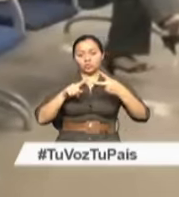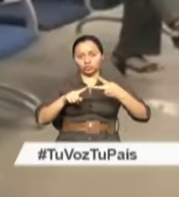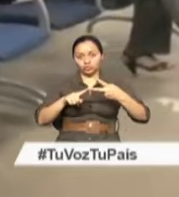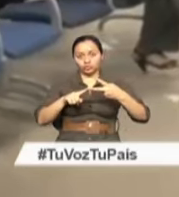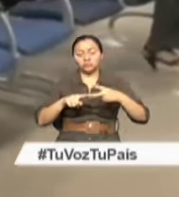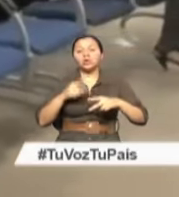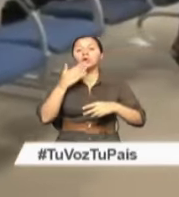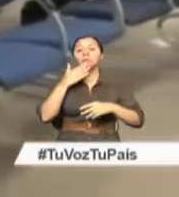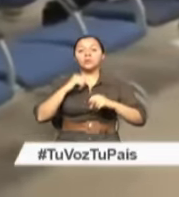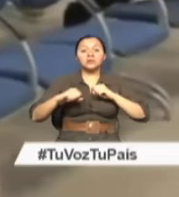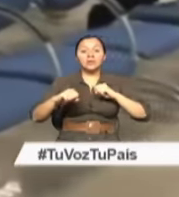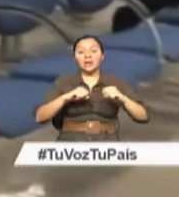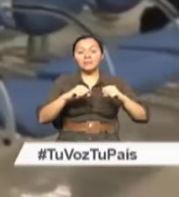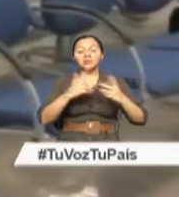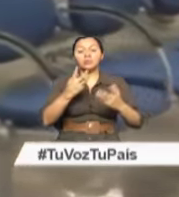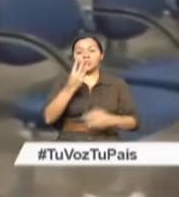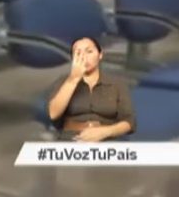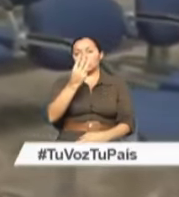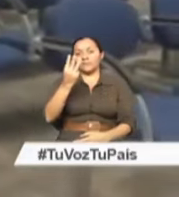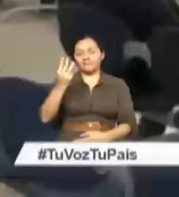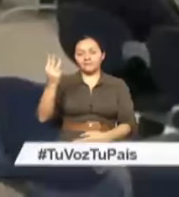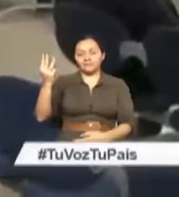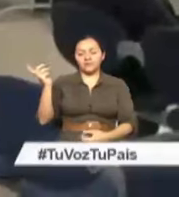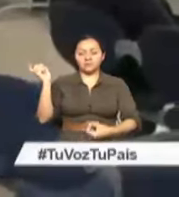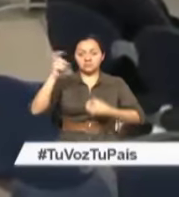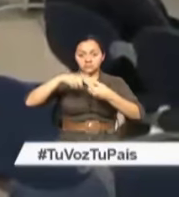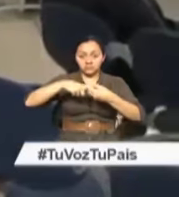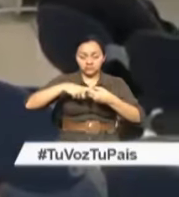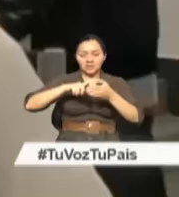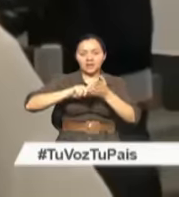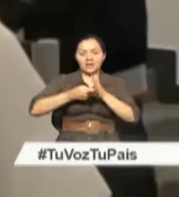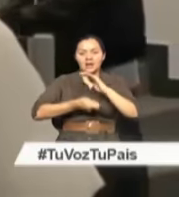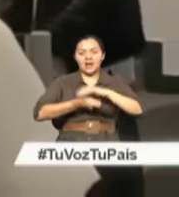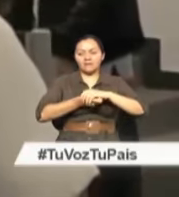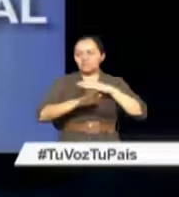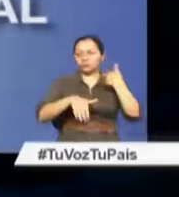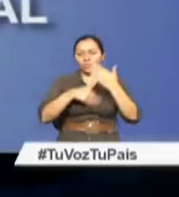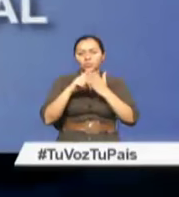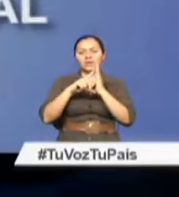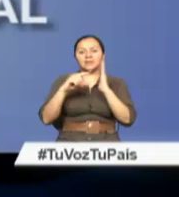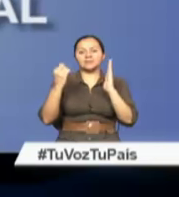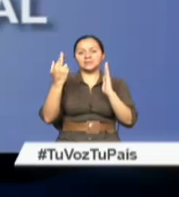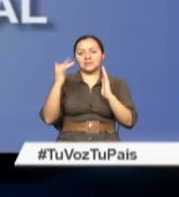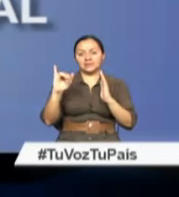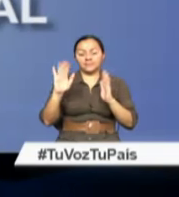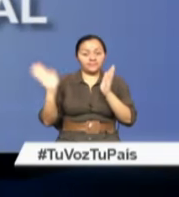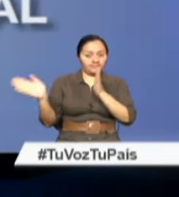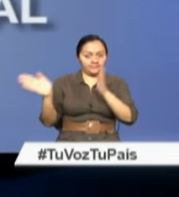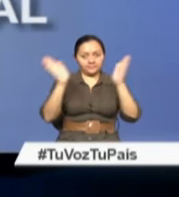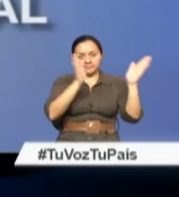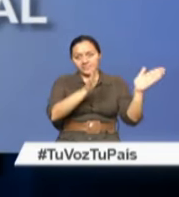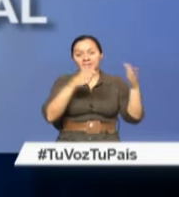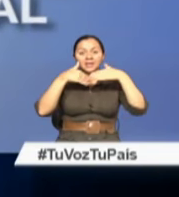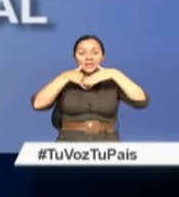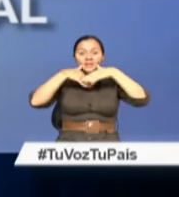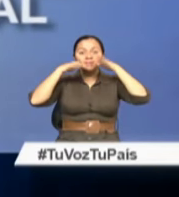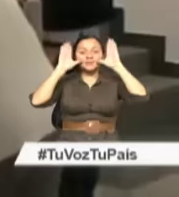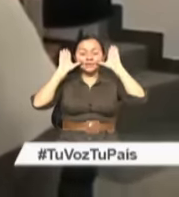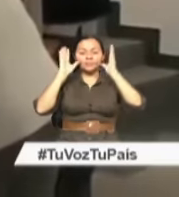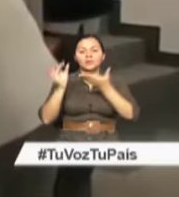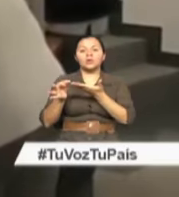debe realizarse en línea, por lo que usted deberá ingresar a la página web de la Sri. Diciembre, impuesto a la tierra